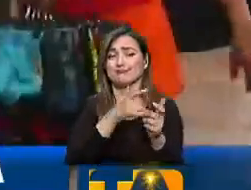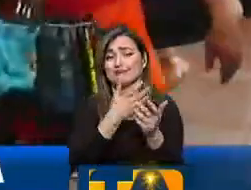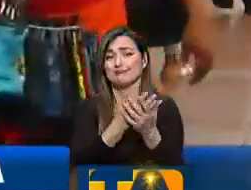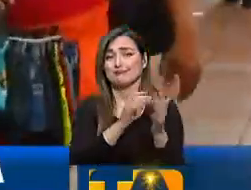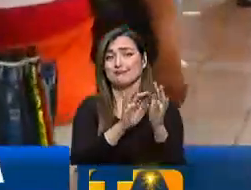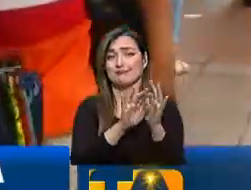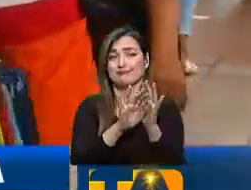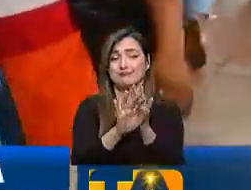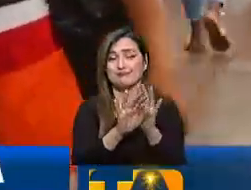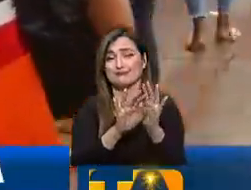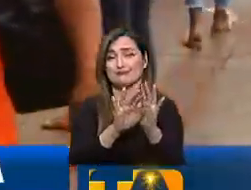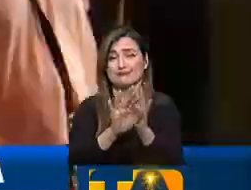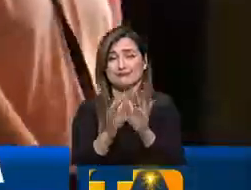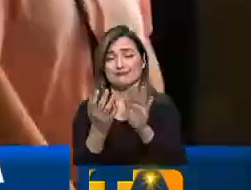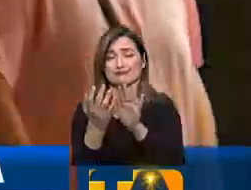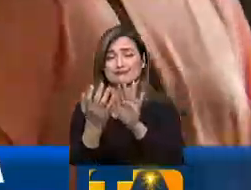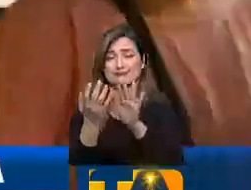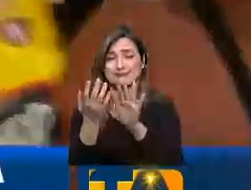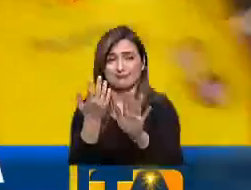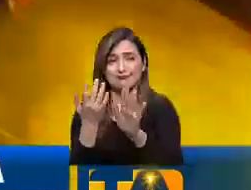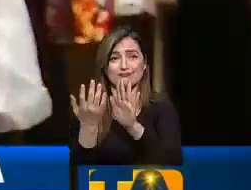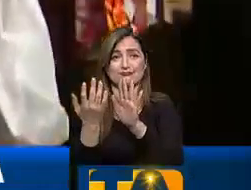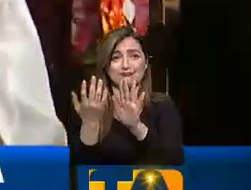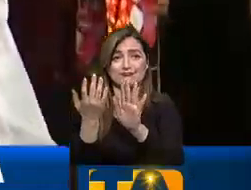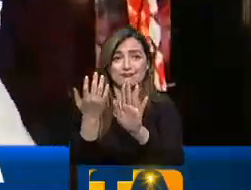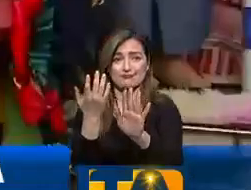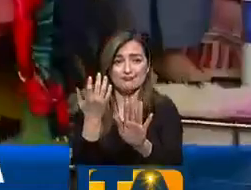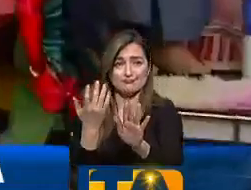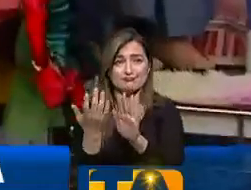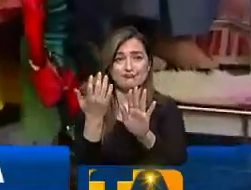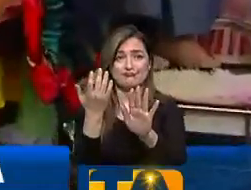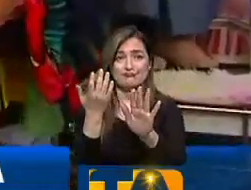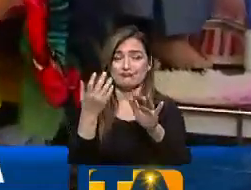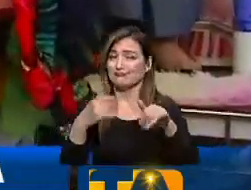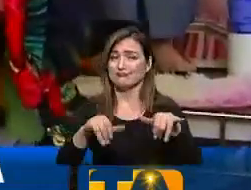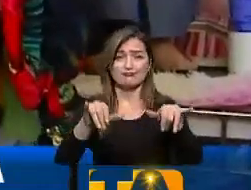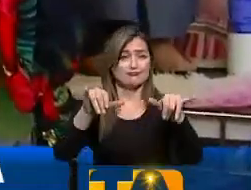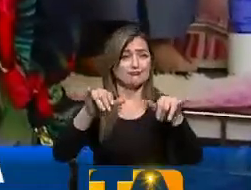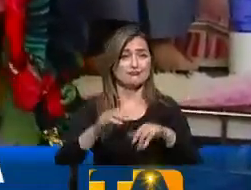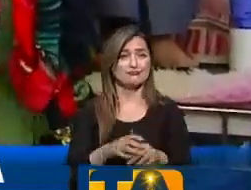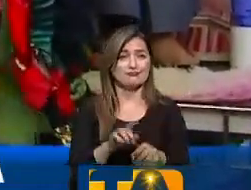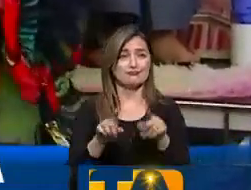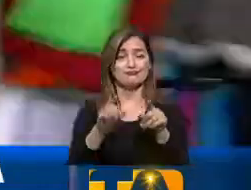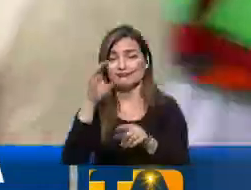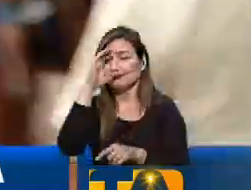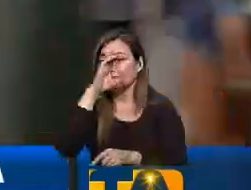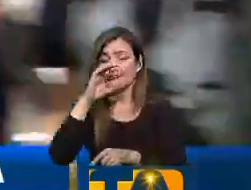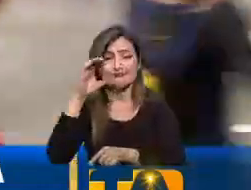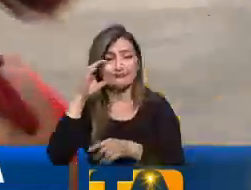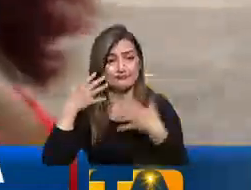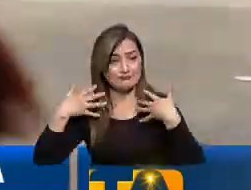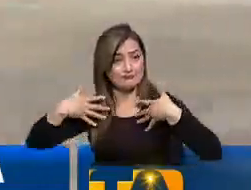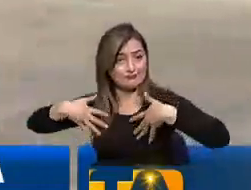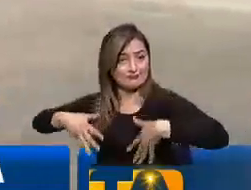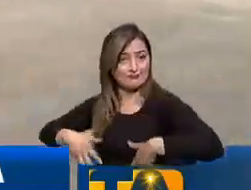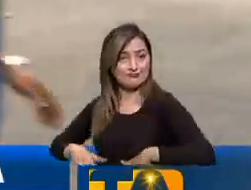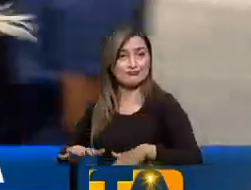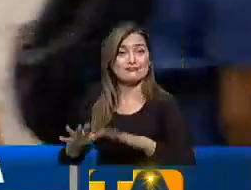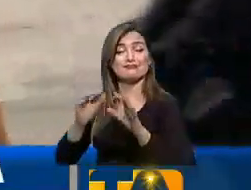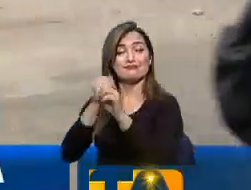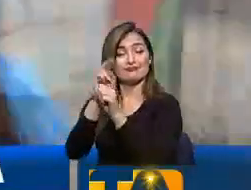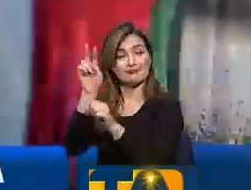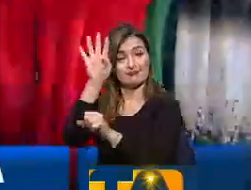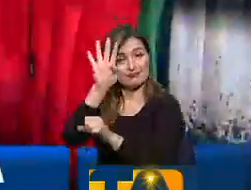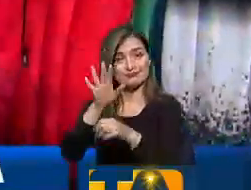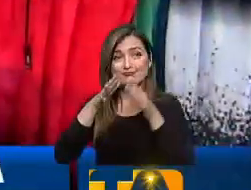corredores y aceras ese ir y venir característico de esta zona comercial no paraba. Unos andaban en búsqueda del atuendo que lucirán en Nochebuena